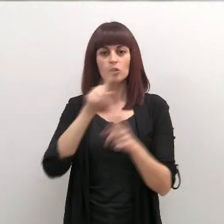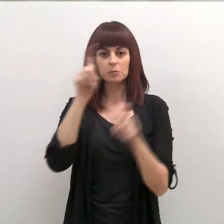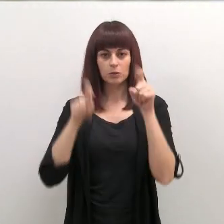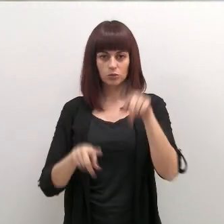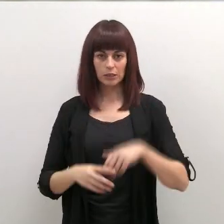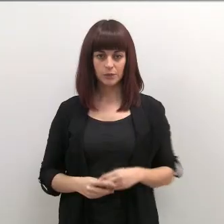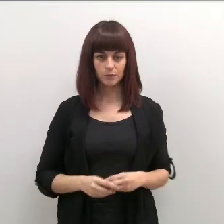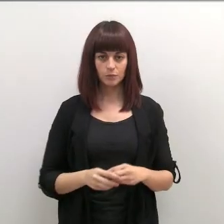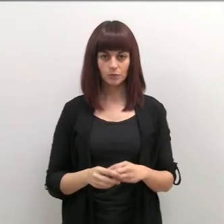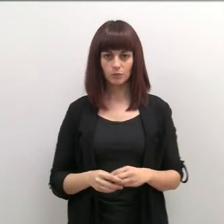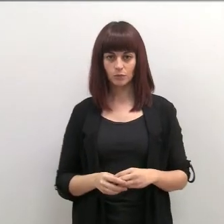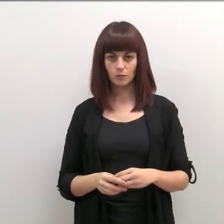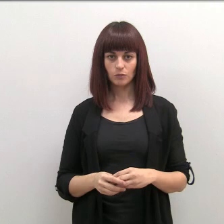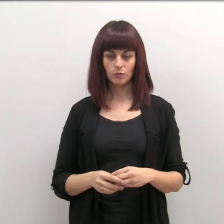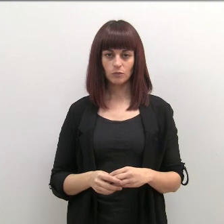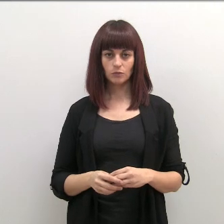posibles preguntas.